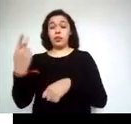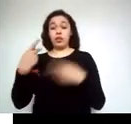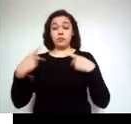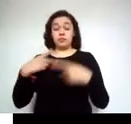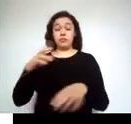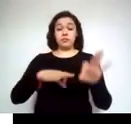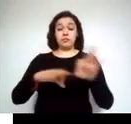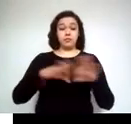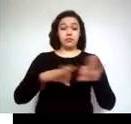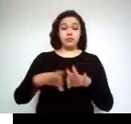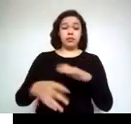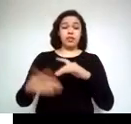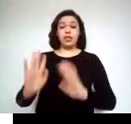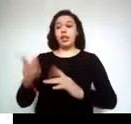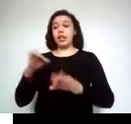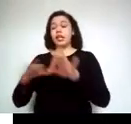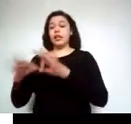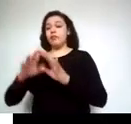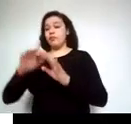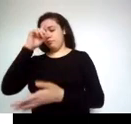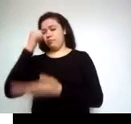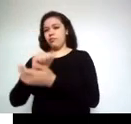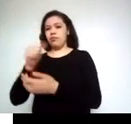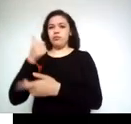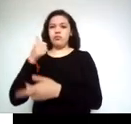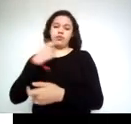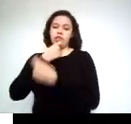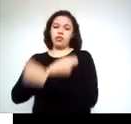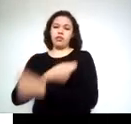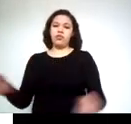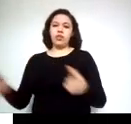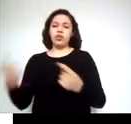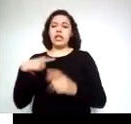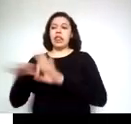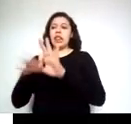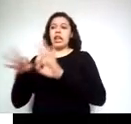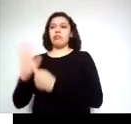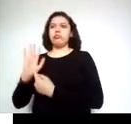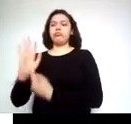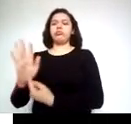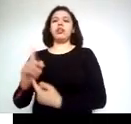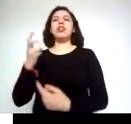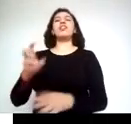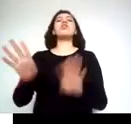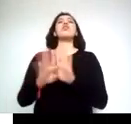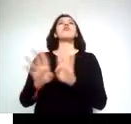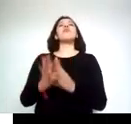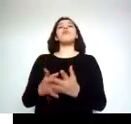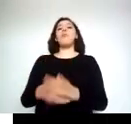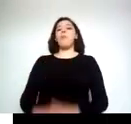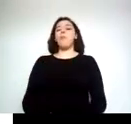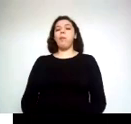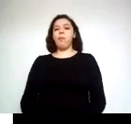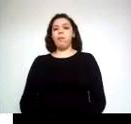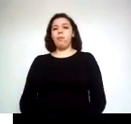el trabajador ya viene con experiencias traumáticas de la infancia que le reflejan el trabajo. ¿Eso cómo se va a regular? El instrumento